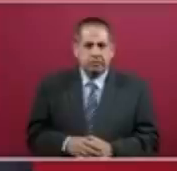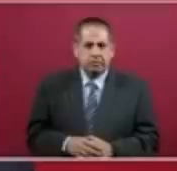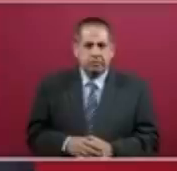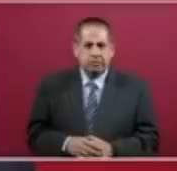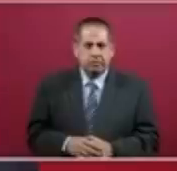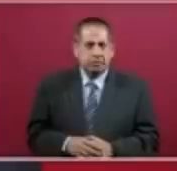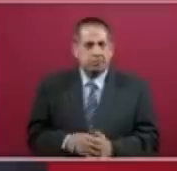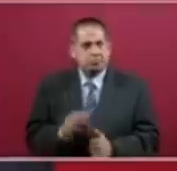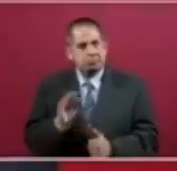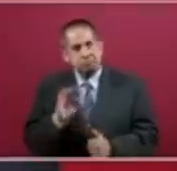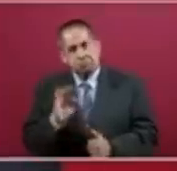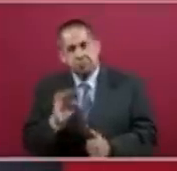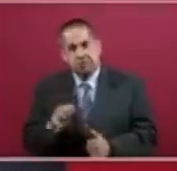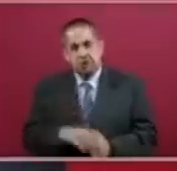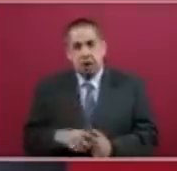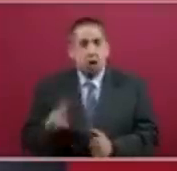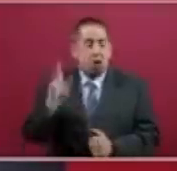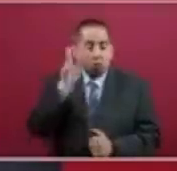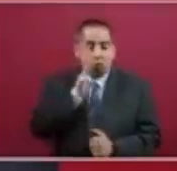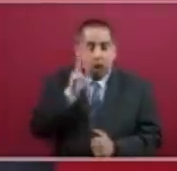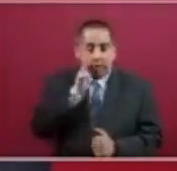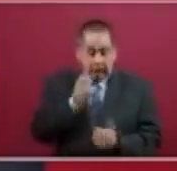si, teniendo pruebas